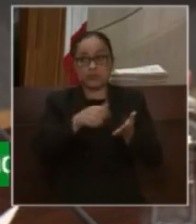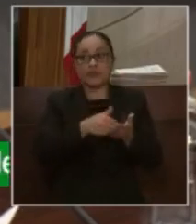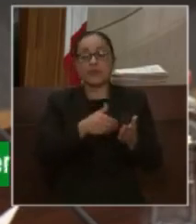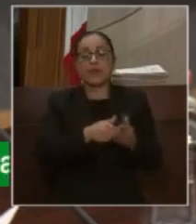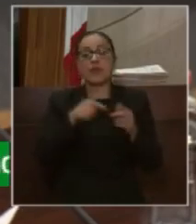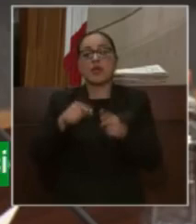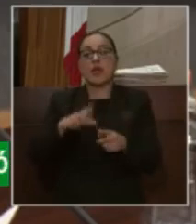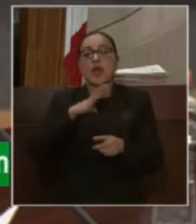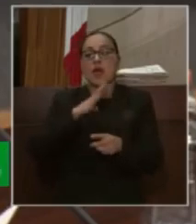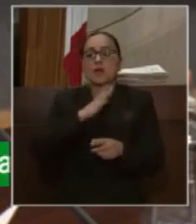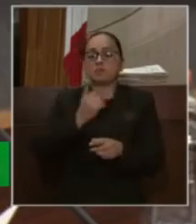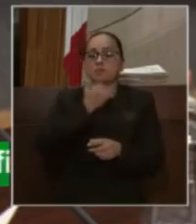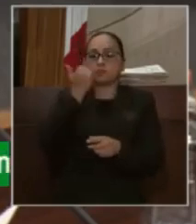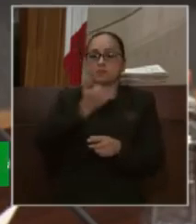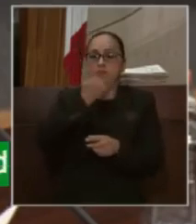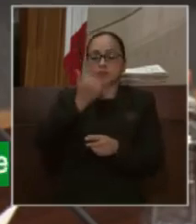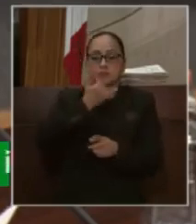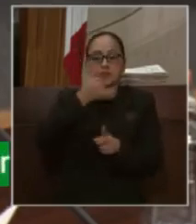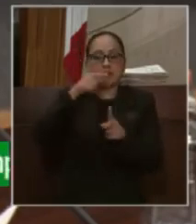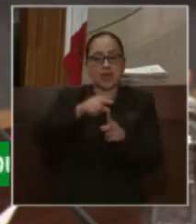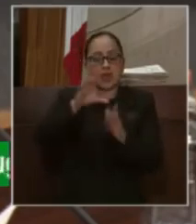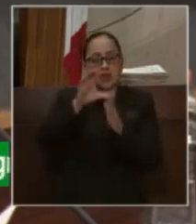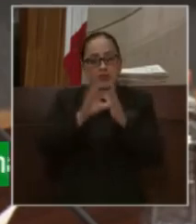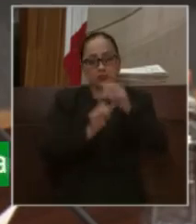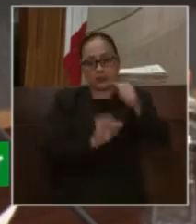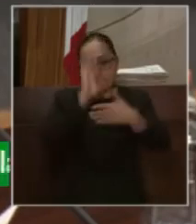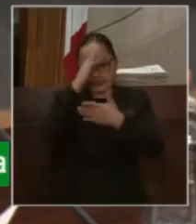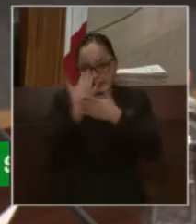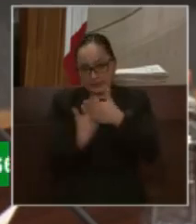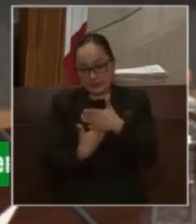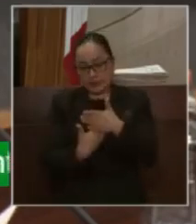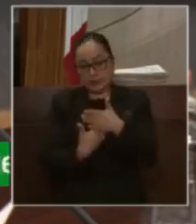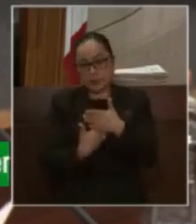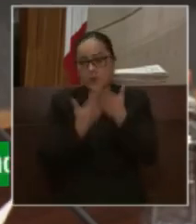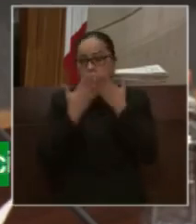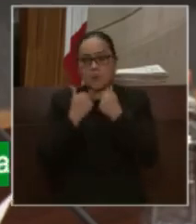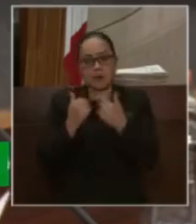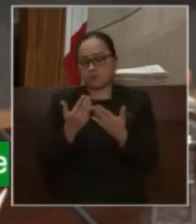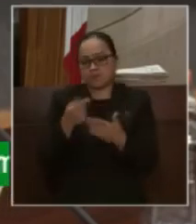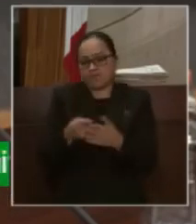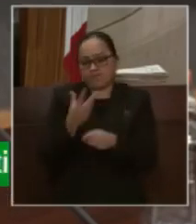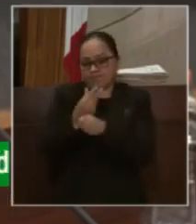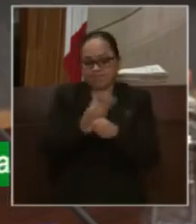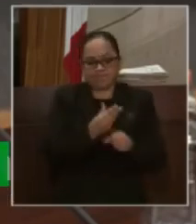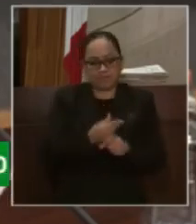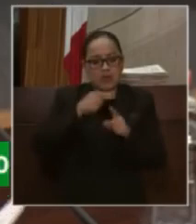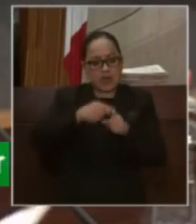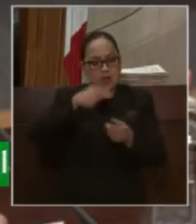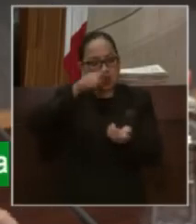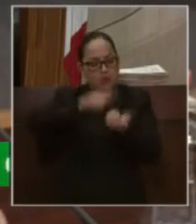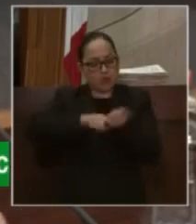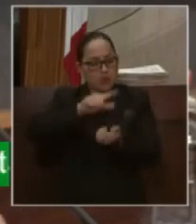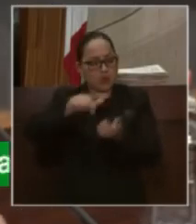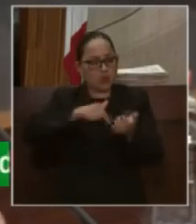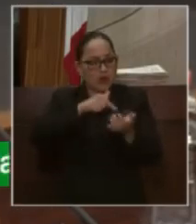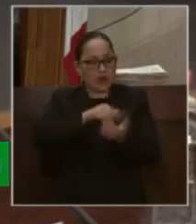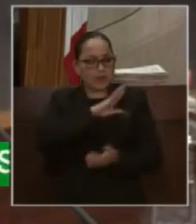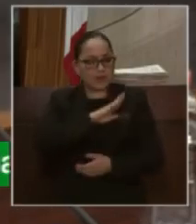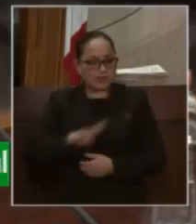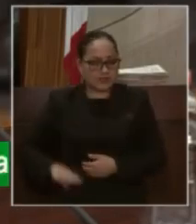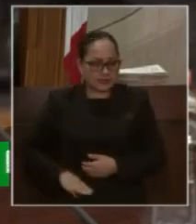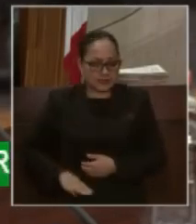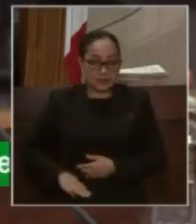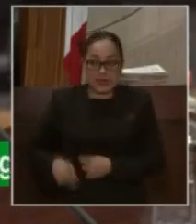de irregularidades graves que afectaron principios constitucionales, no se actualiza en los casos de los comicios municipales citados. Las